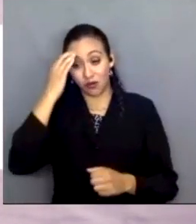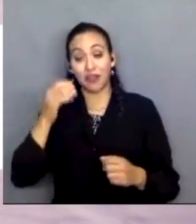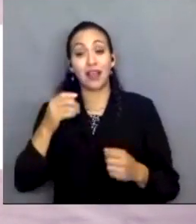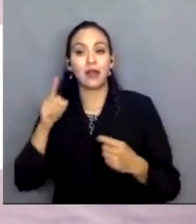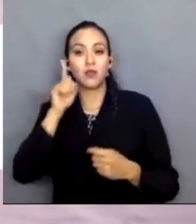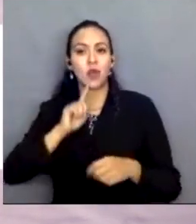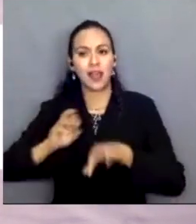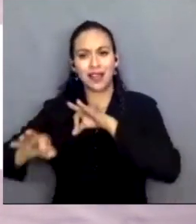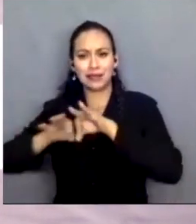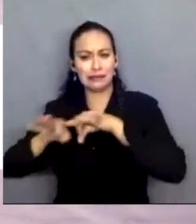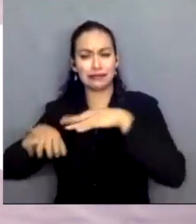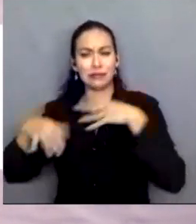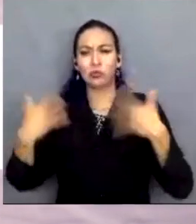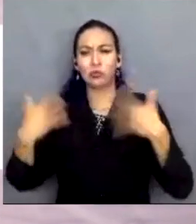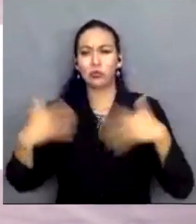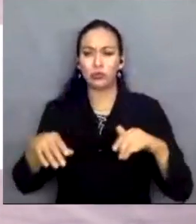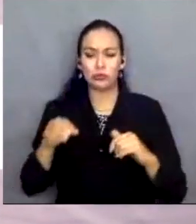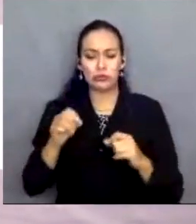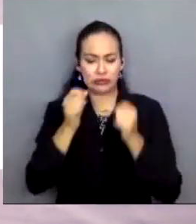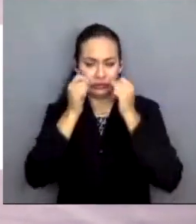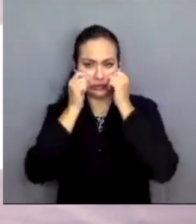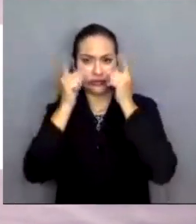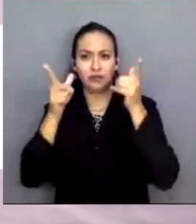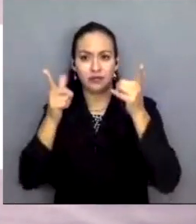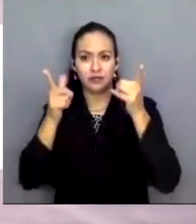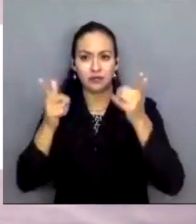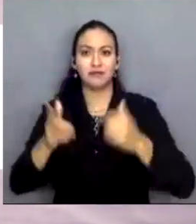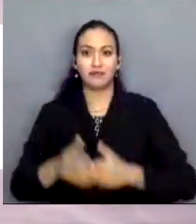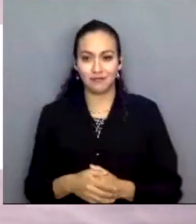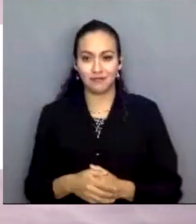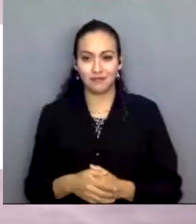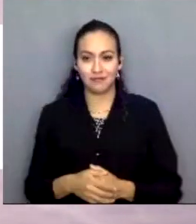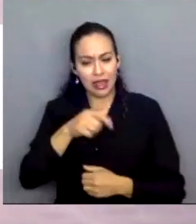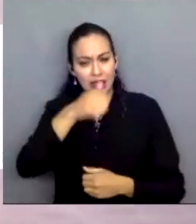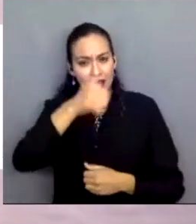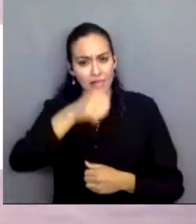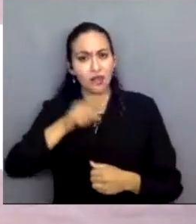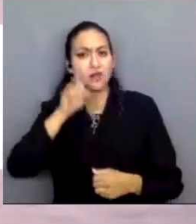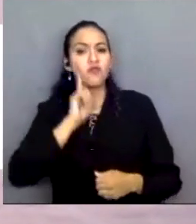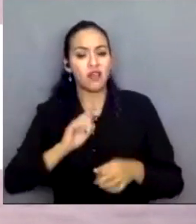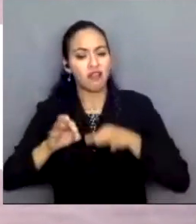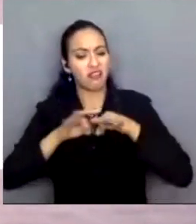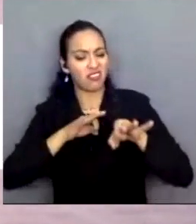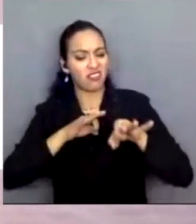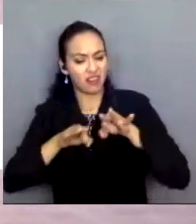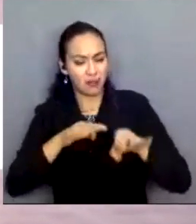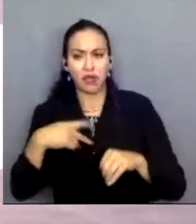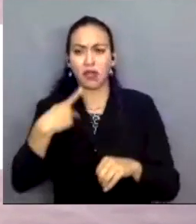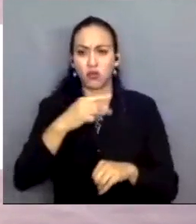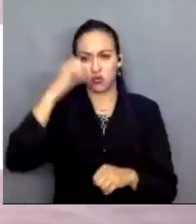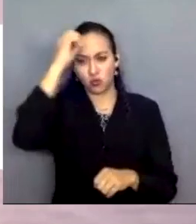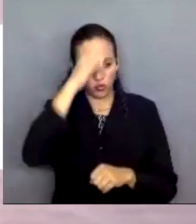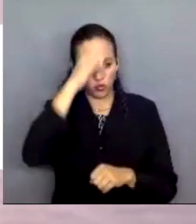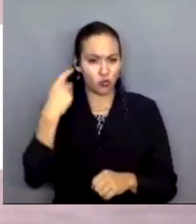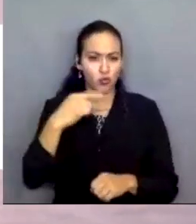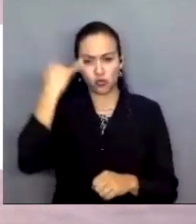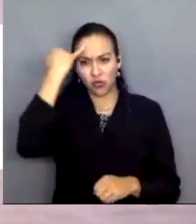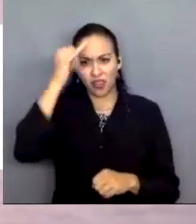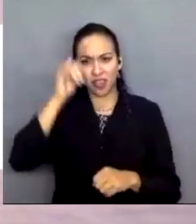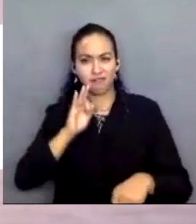en general a las mujeres trabajadoras, porque en nuestra trinchera y en nuestra